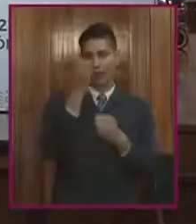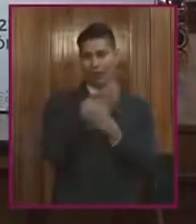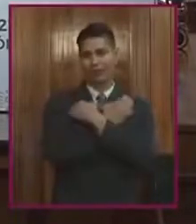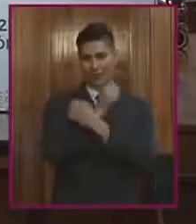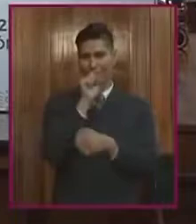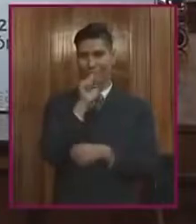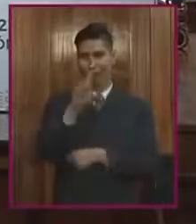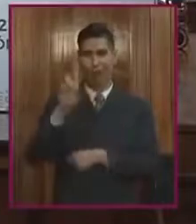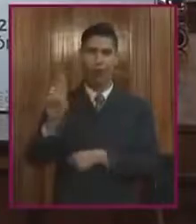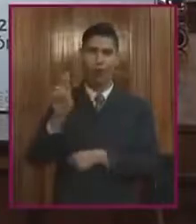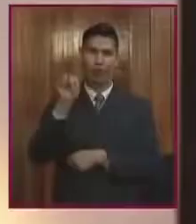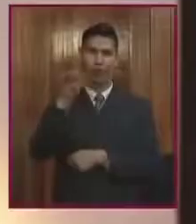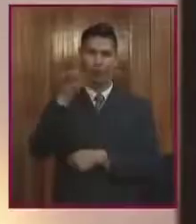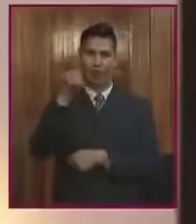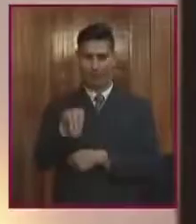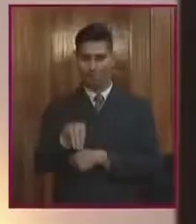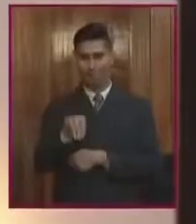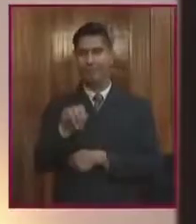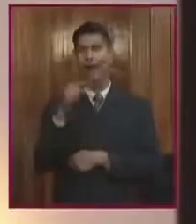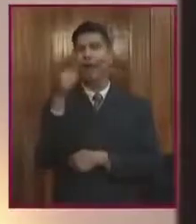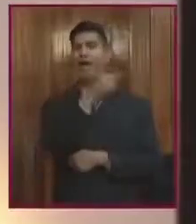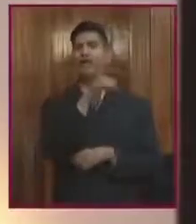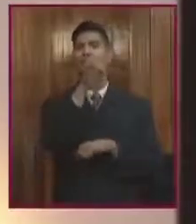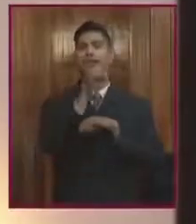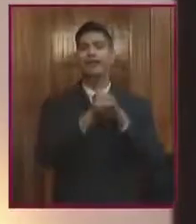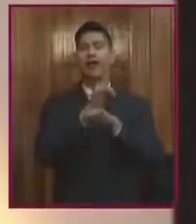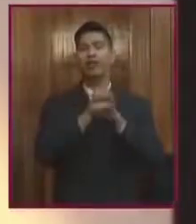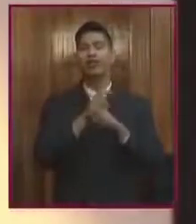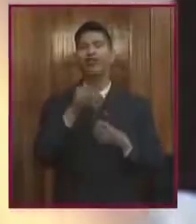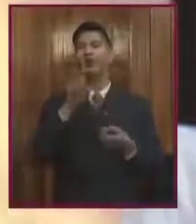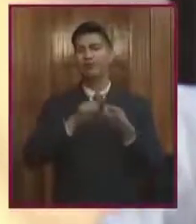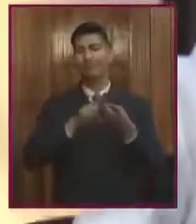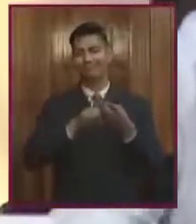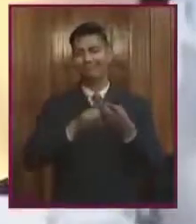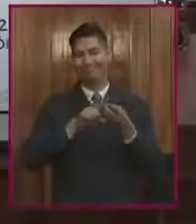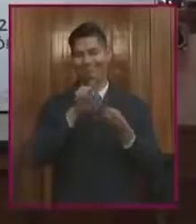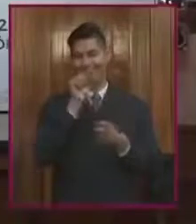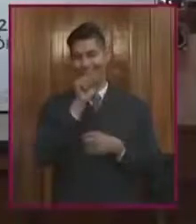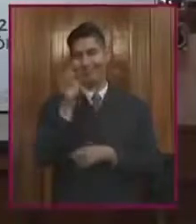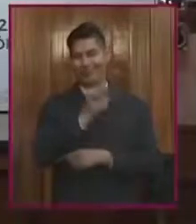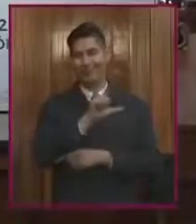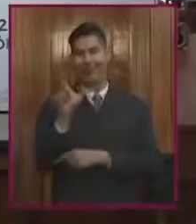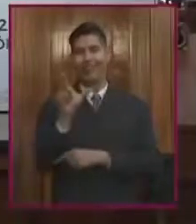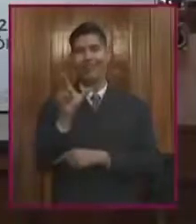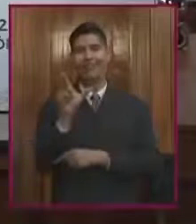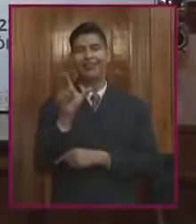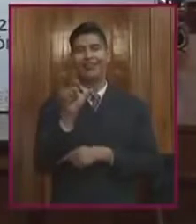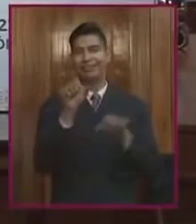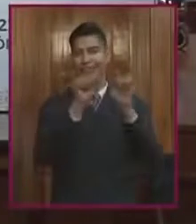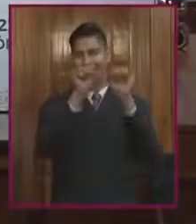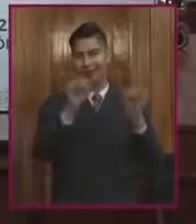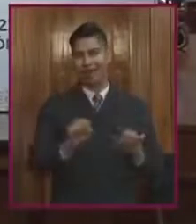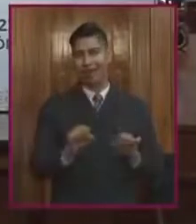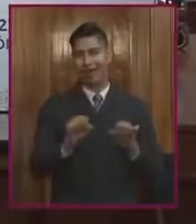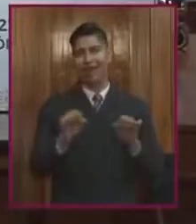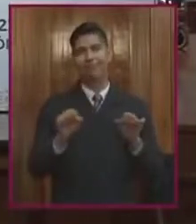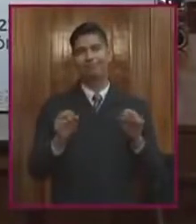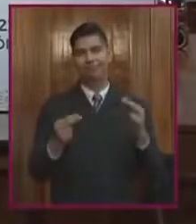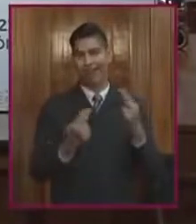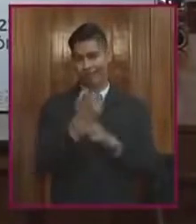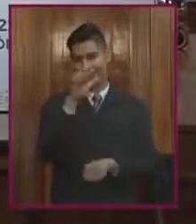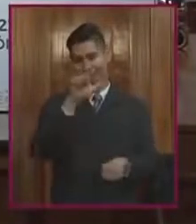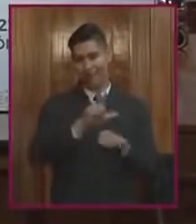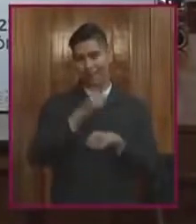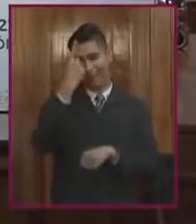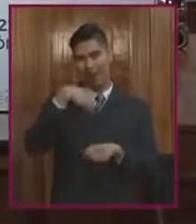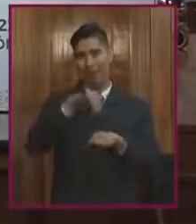Universidad Nacional Autónoma de México, investigador emérito del Sistema Nacional de